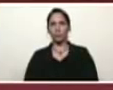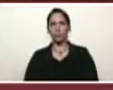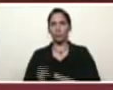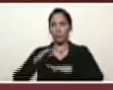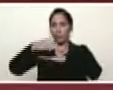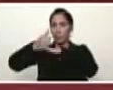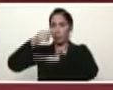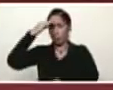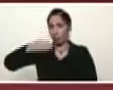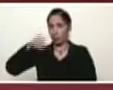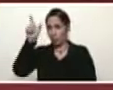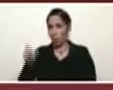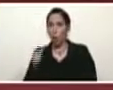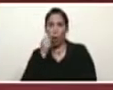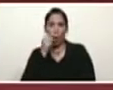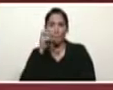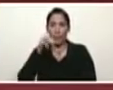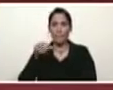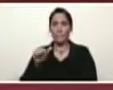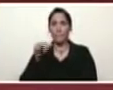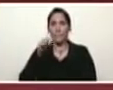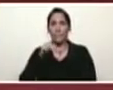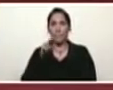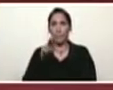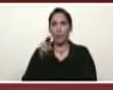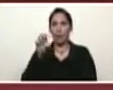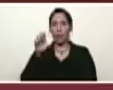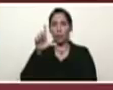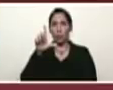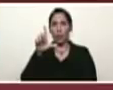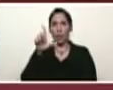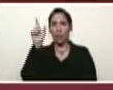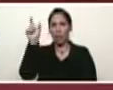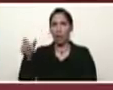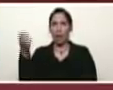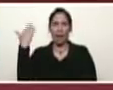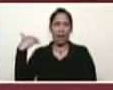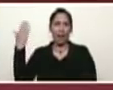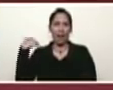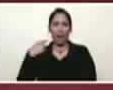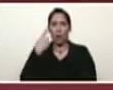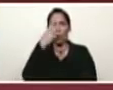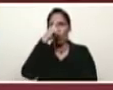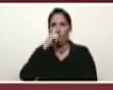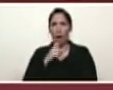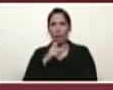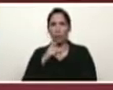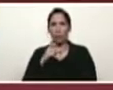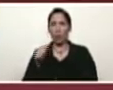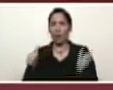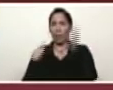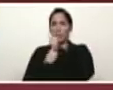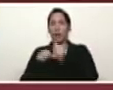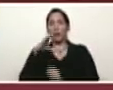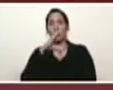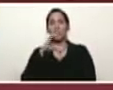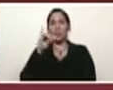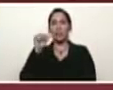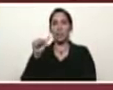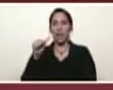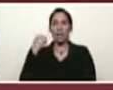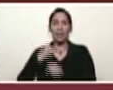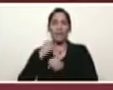Manuel Ricardo Christopher, desde hace más de un año, había sido captado por la CIA y trabajaba como